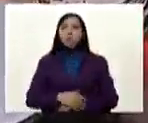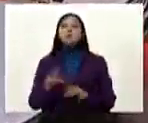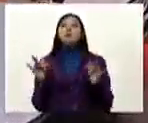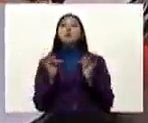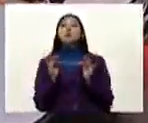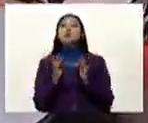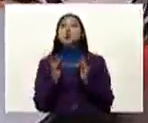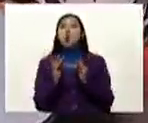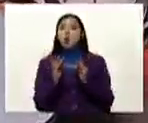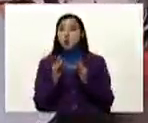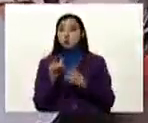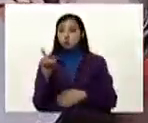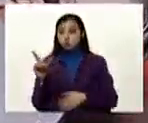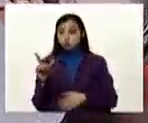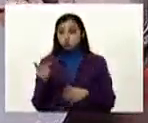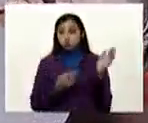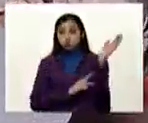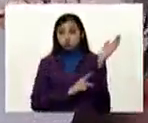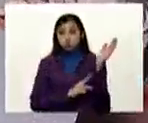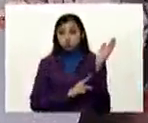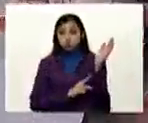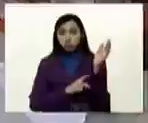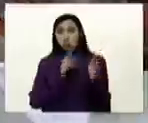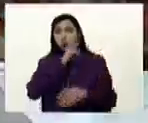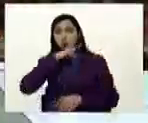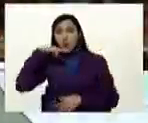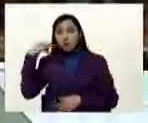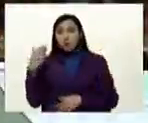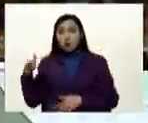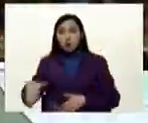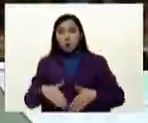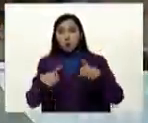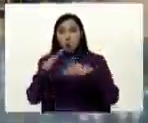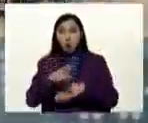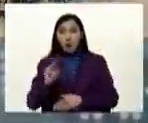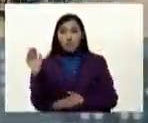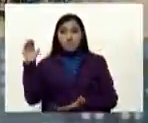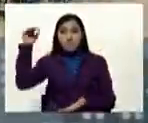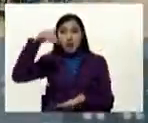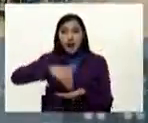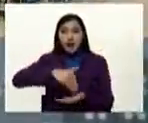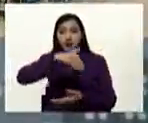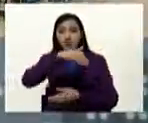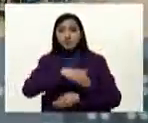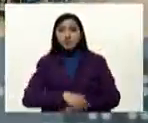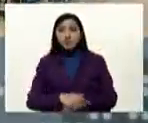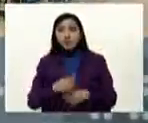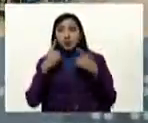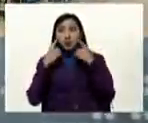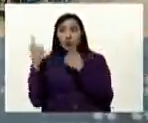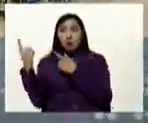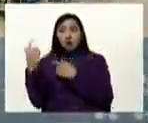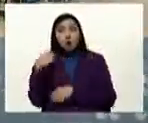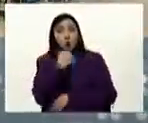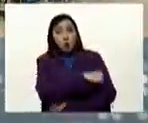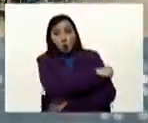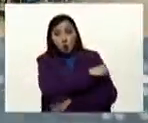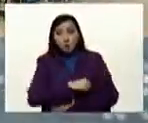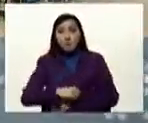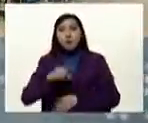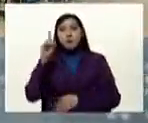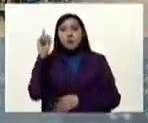dice, allá a la parroquia Las Delicias, municipio Girardot, en Maracay. Allá está el Hospital Central de